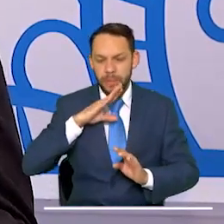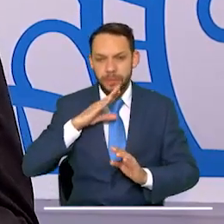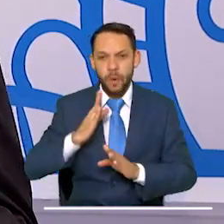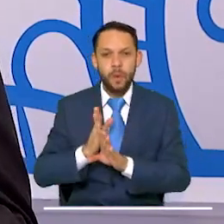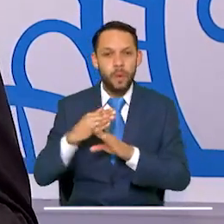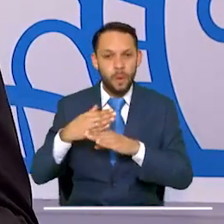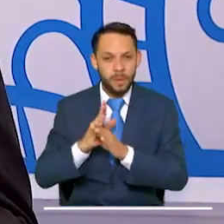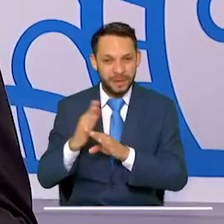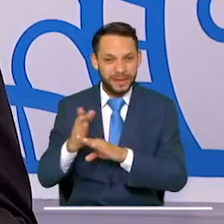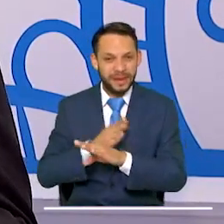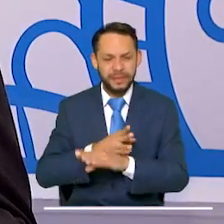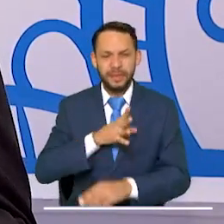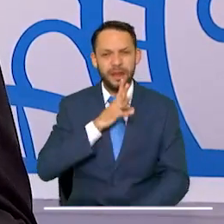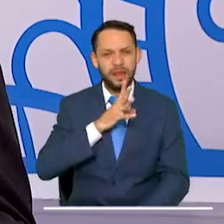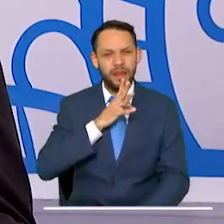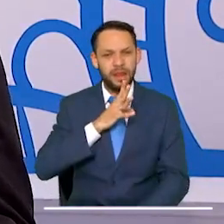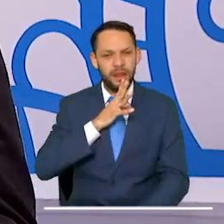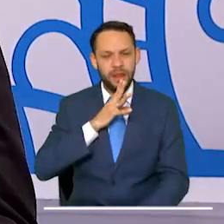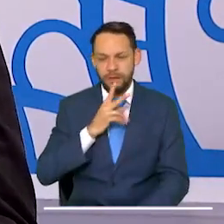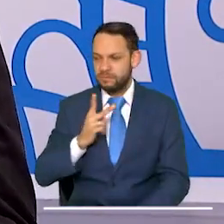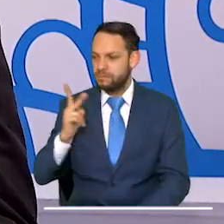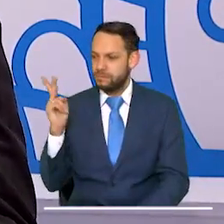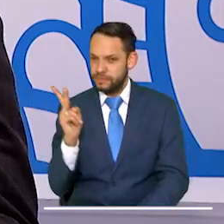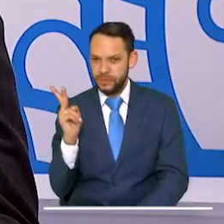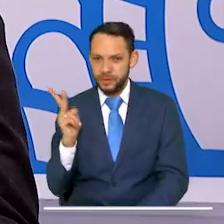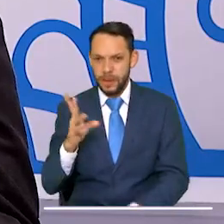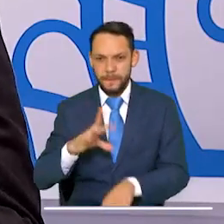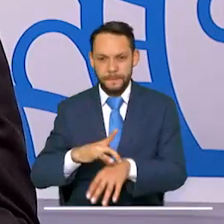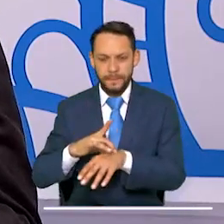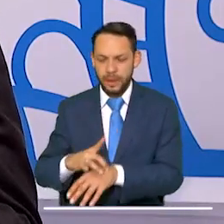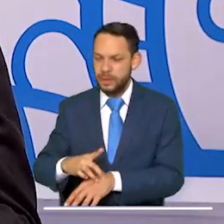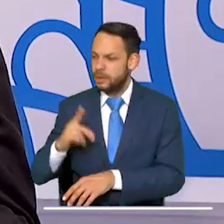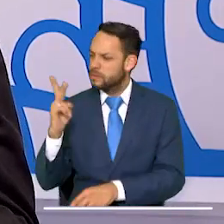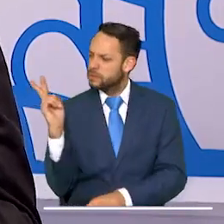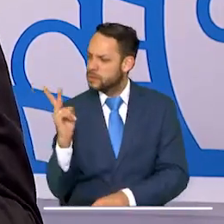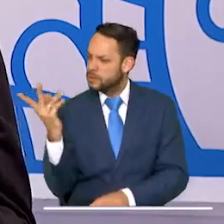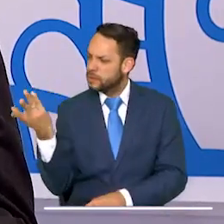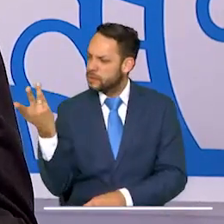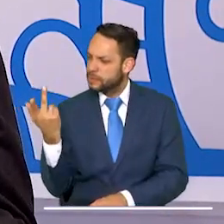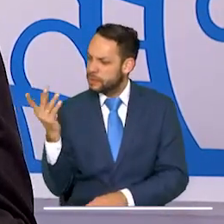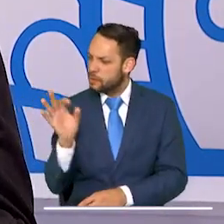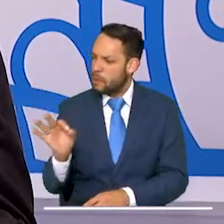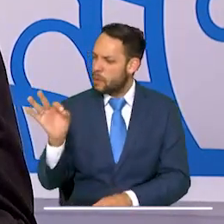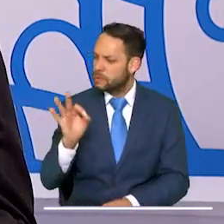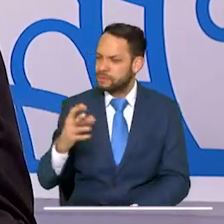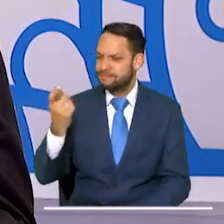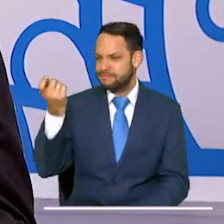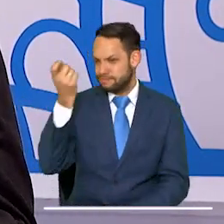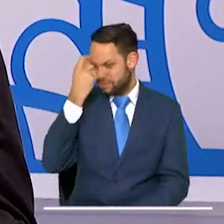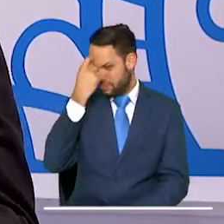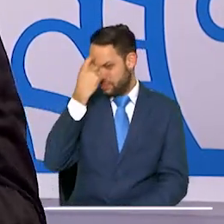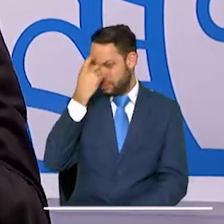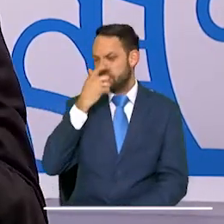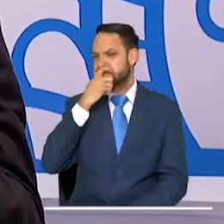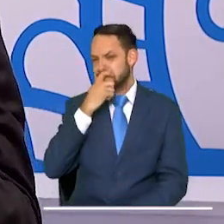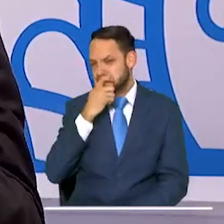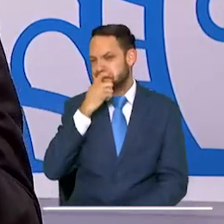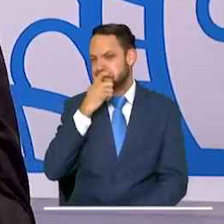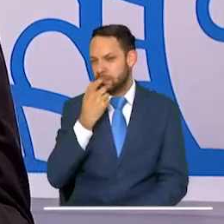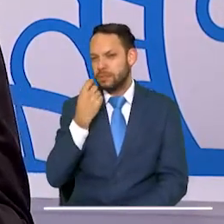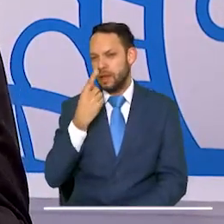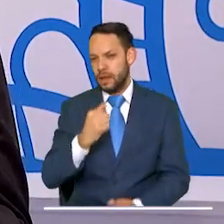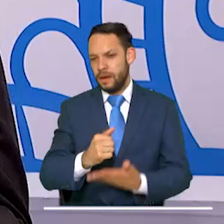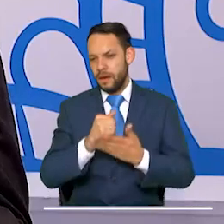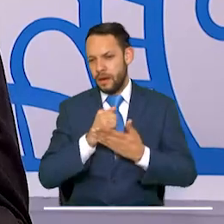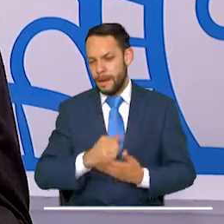Diego y el profesor Otoniel, que es importante. Justamente, dijéramos que es en un